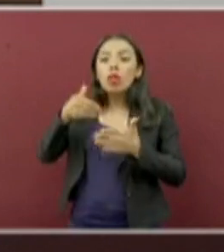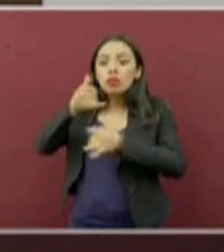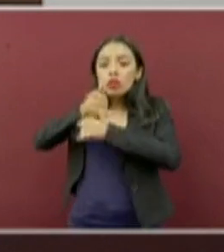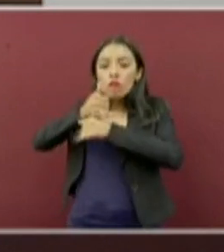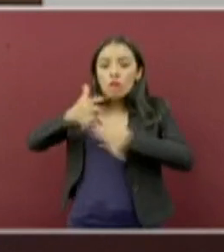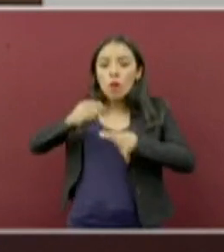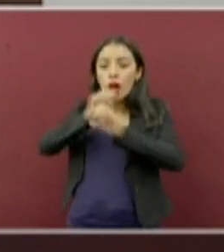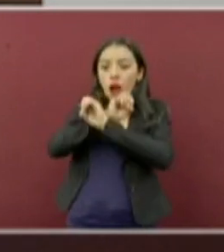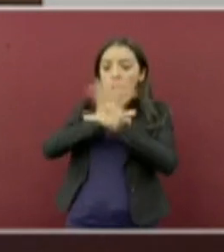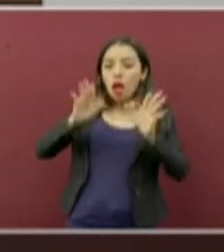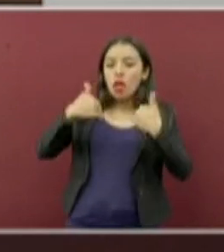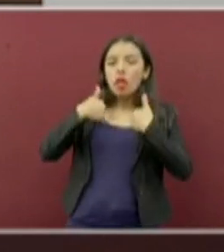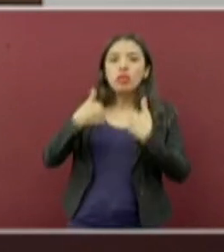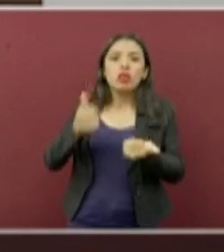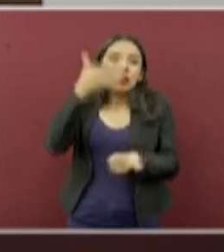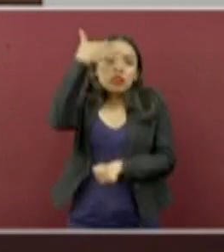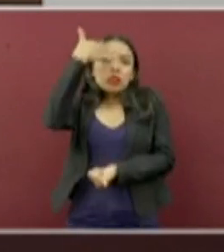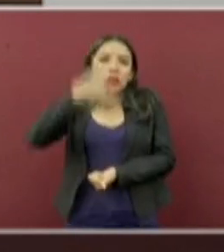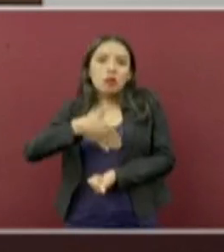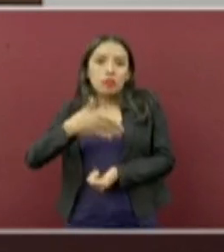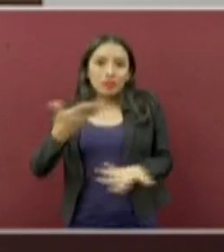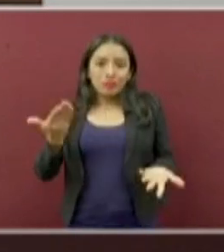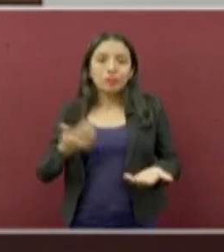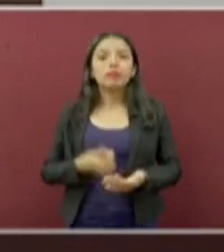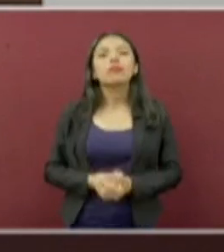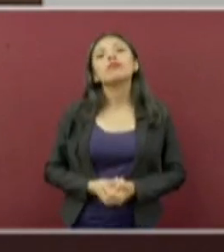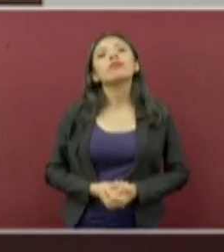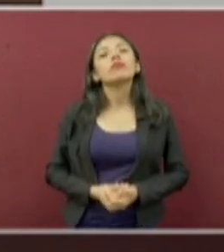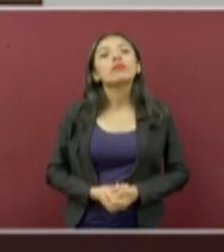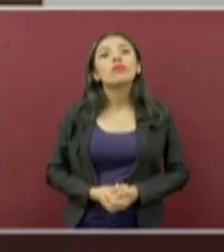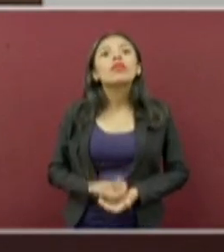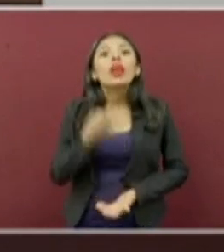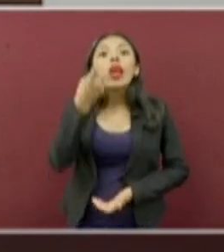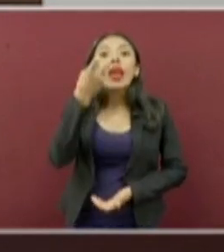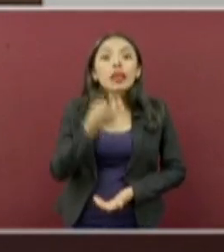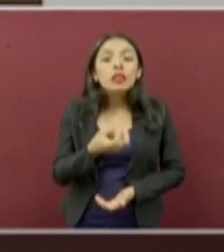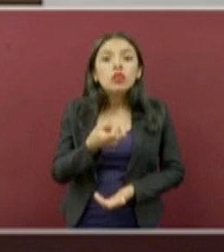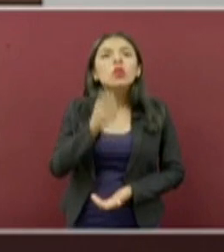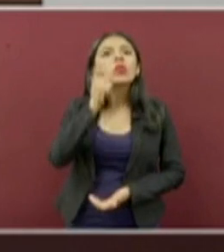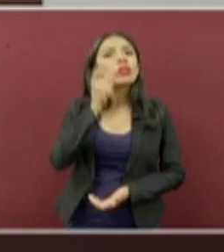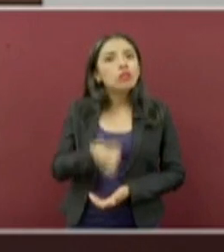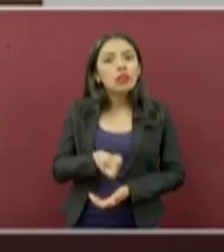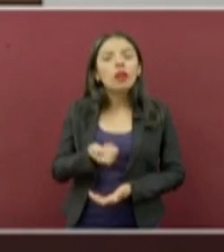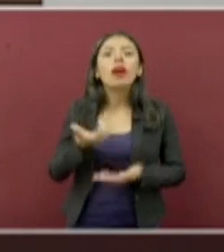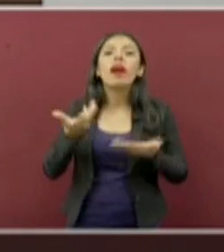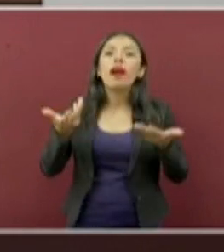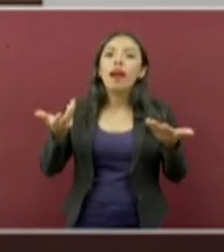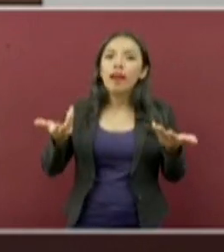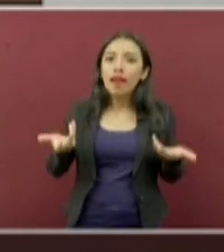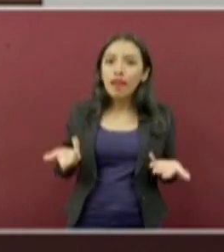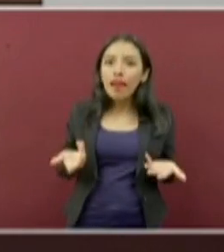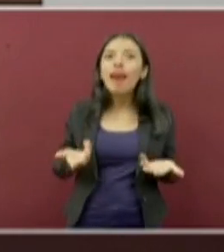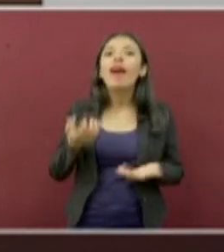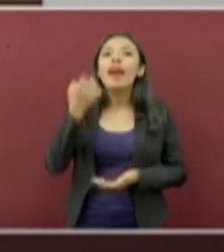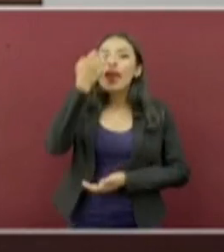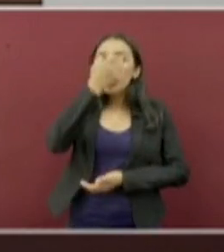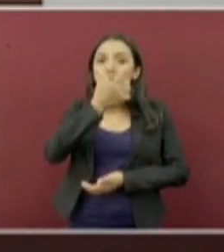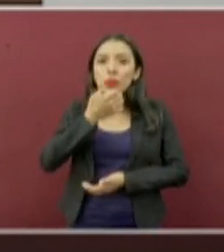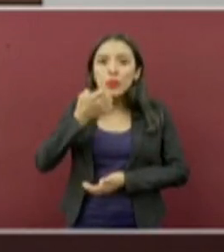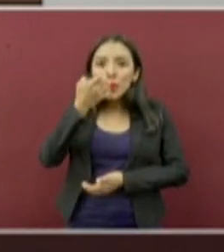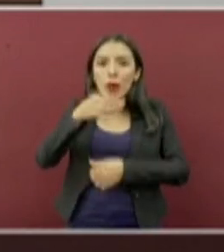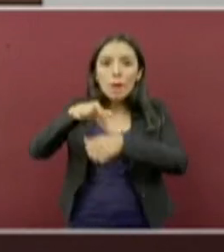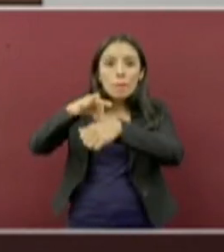información. Con esto, seguramente vamos a contribuir enormemente a que las clases